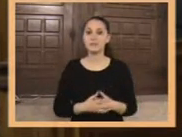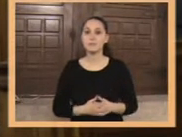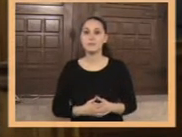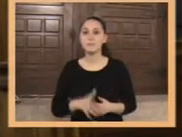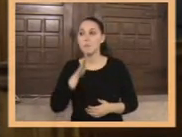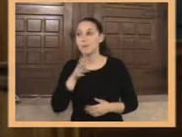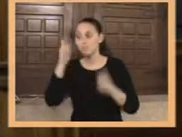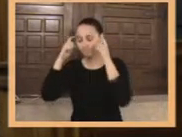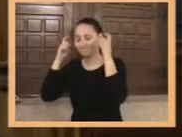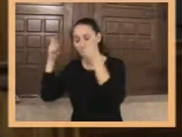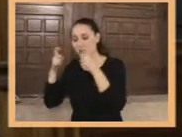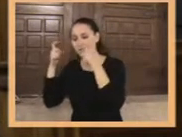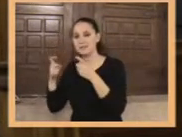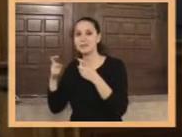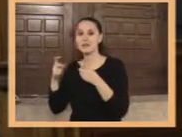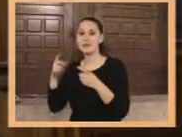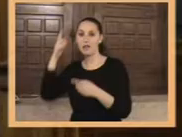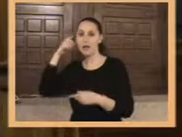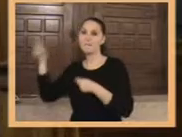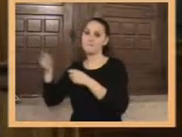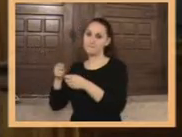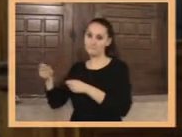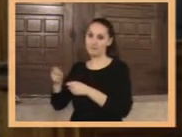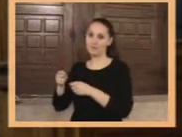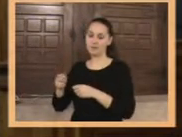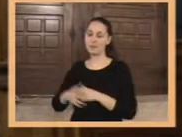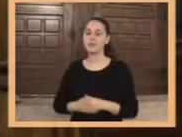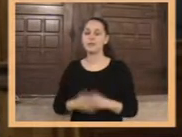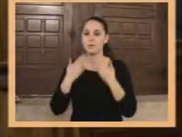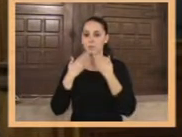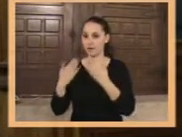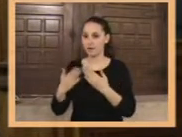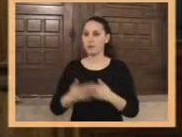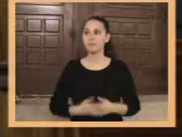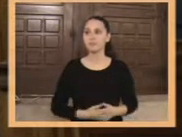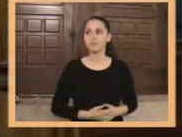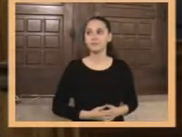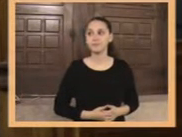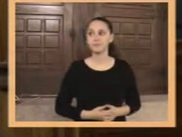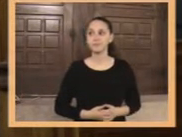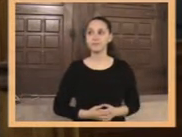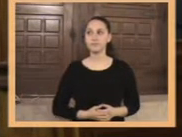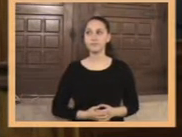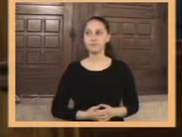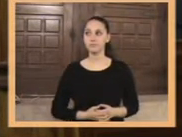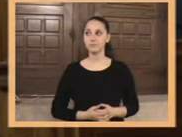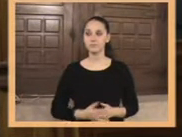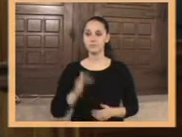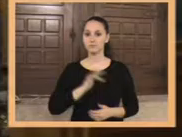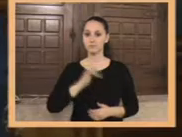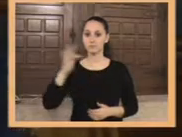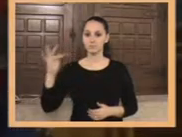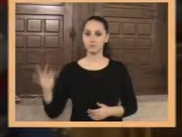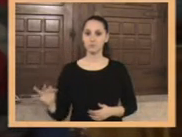en prevenir eso, en la prevención, más que nada. Gracias. Usted, señora Iglesias, tiene la